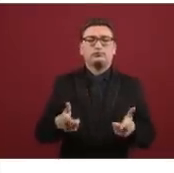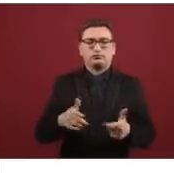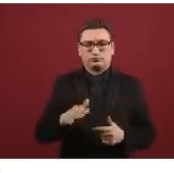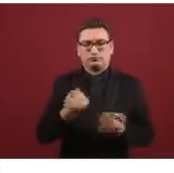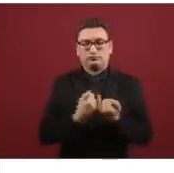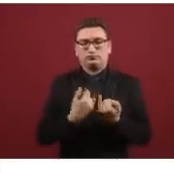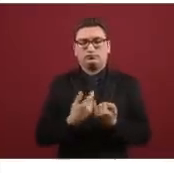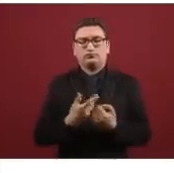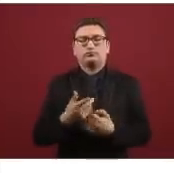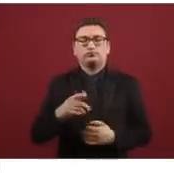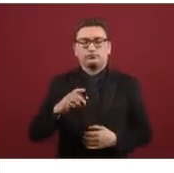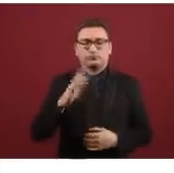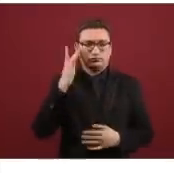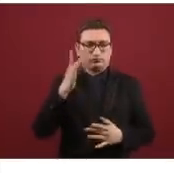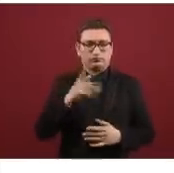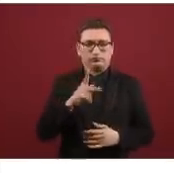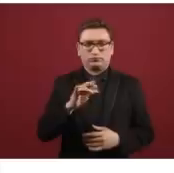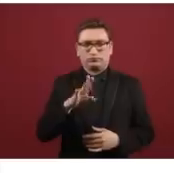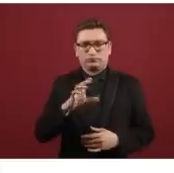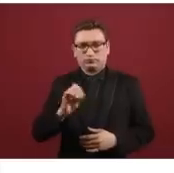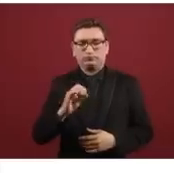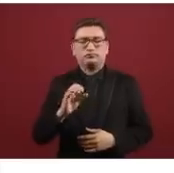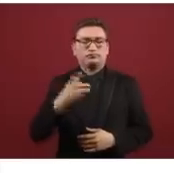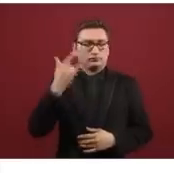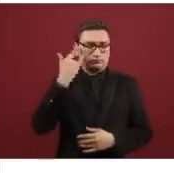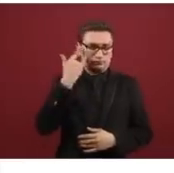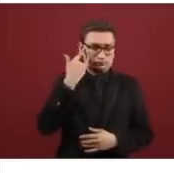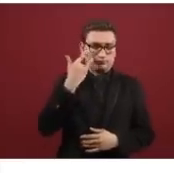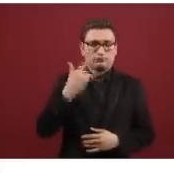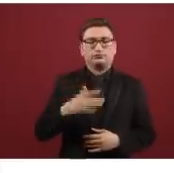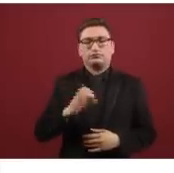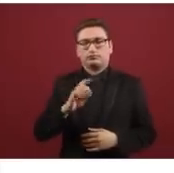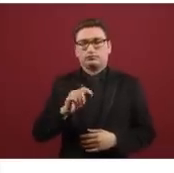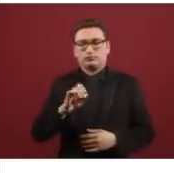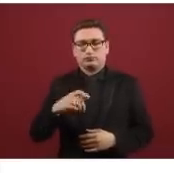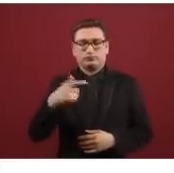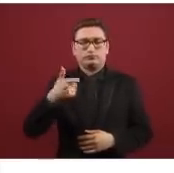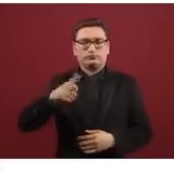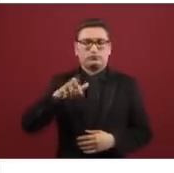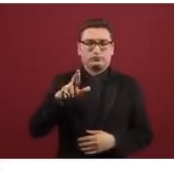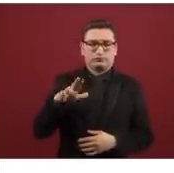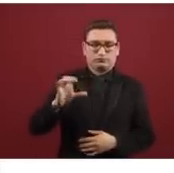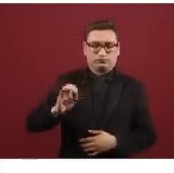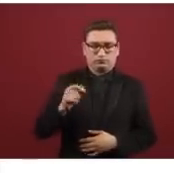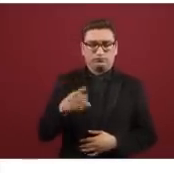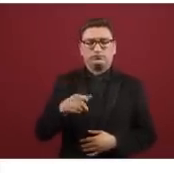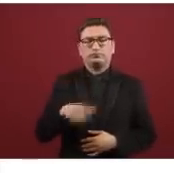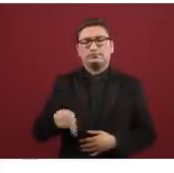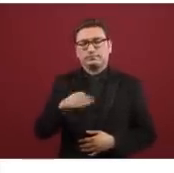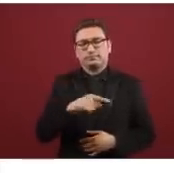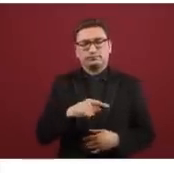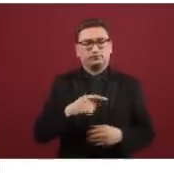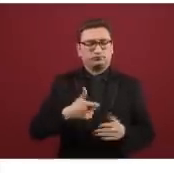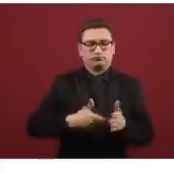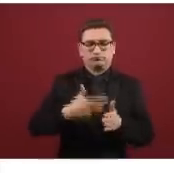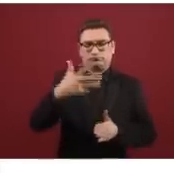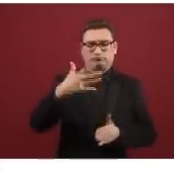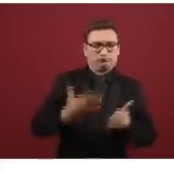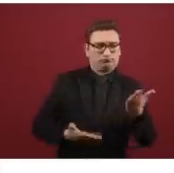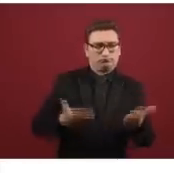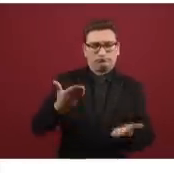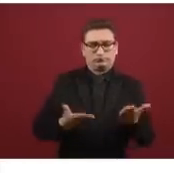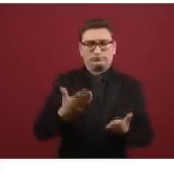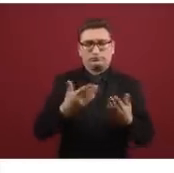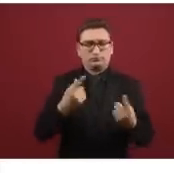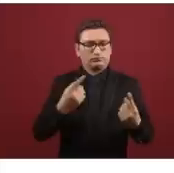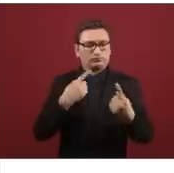del Monte, Tlaxcala, Palizada, Campeche, y Otón Blanco, en Quintana Roo. Y la diferencia más grande que encontramos en